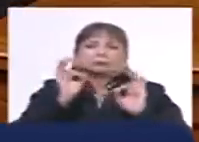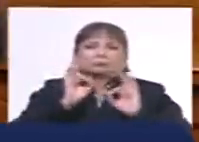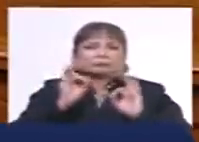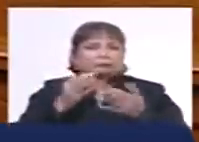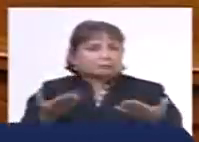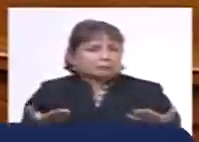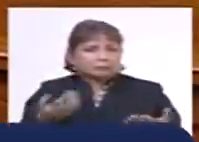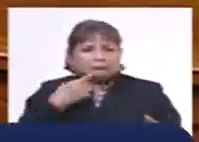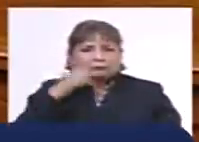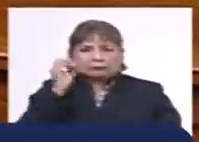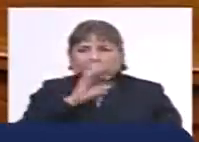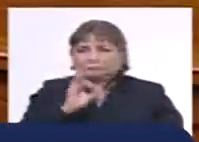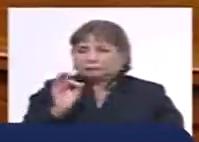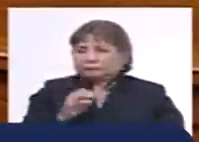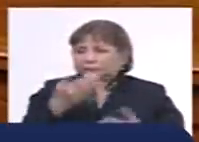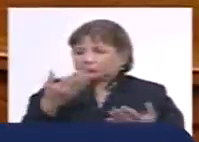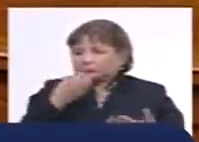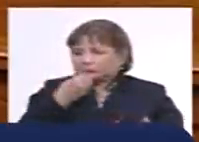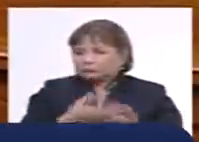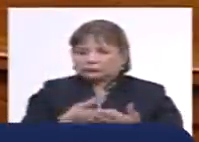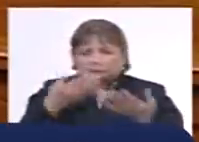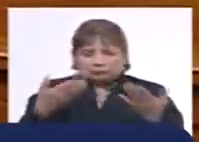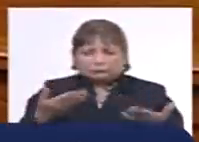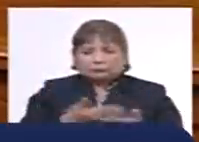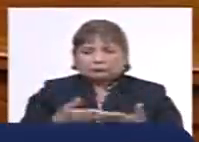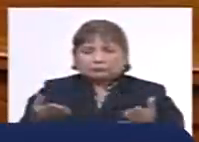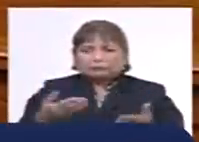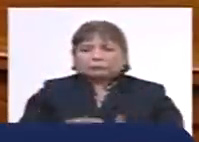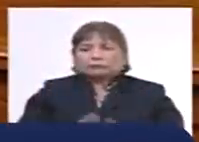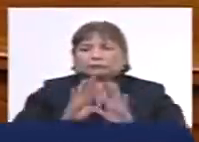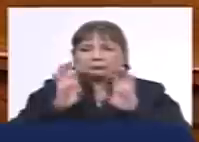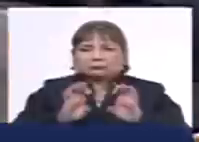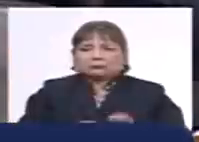no decirles nada. Pero muy bien, sometámonos a esos